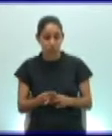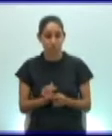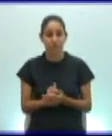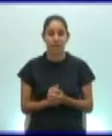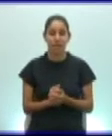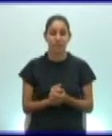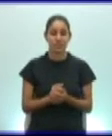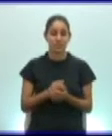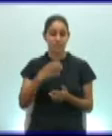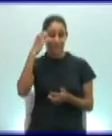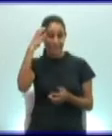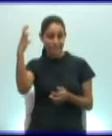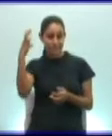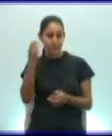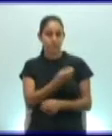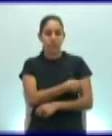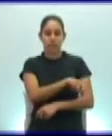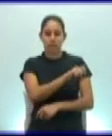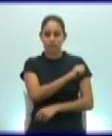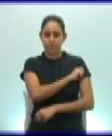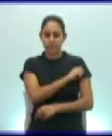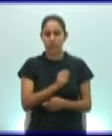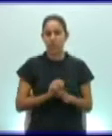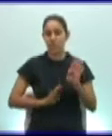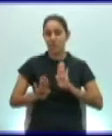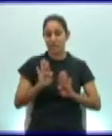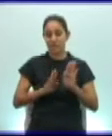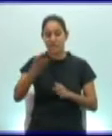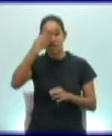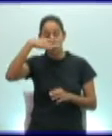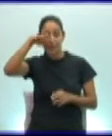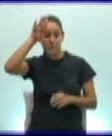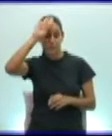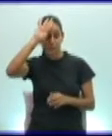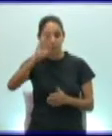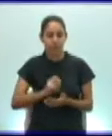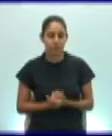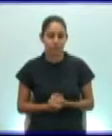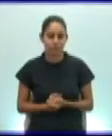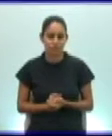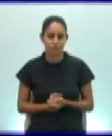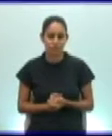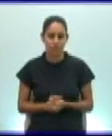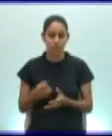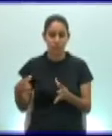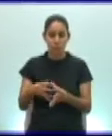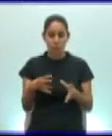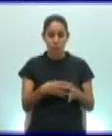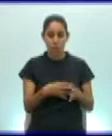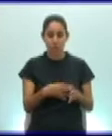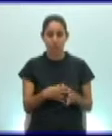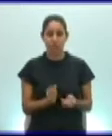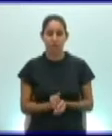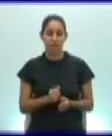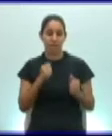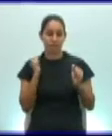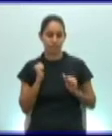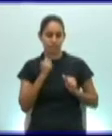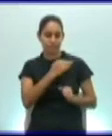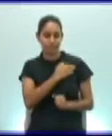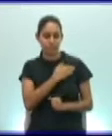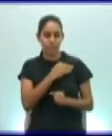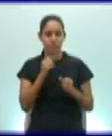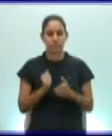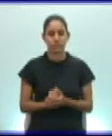posición de las masas, la defensa de la patria, lo que se está hablando ahí, la defensa. Unidad de las fuerzas bajo una misma dirección